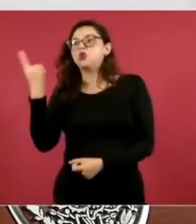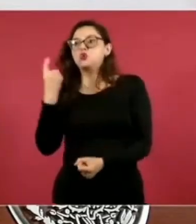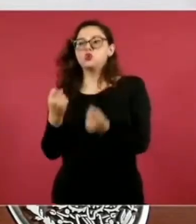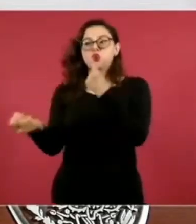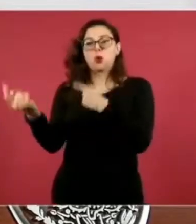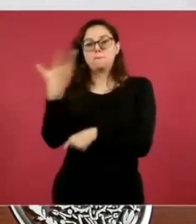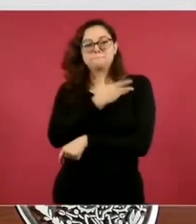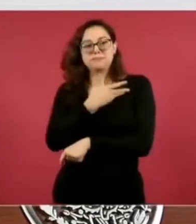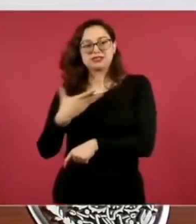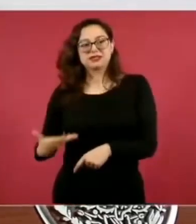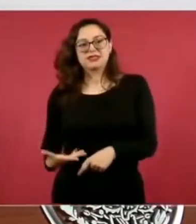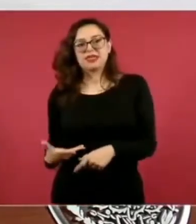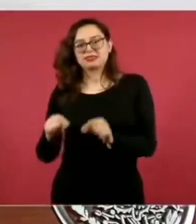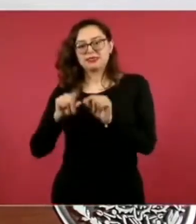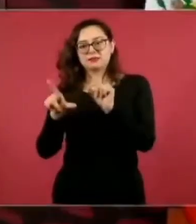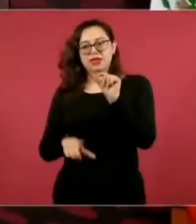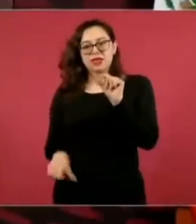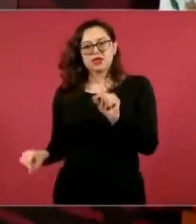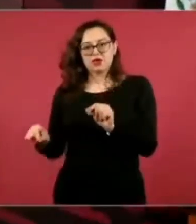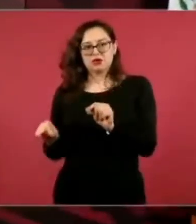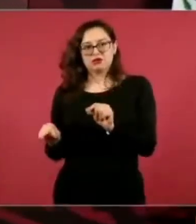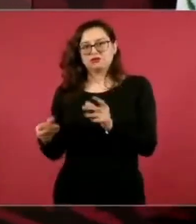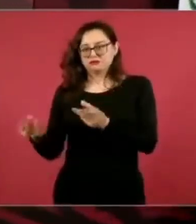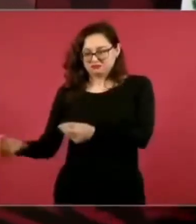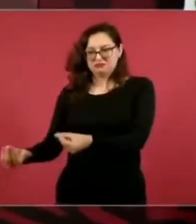y que iban a aplicar una política